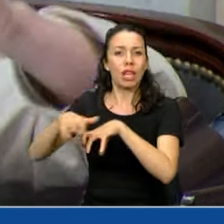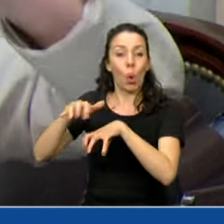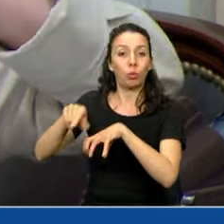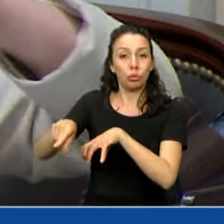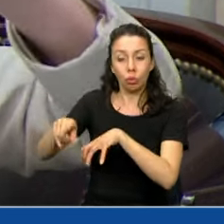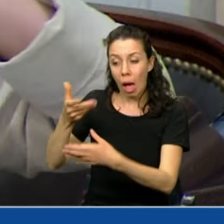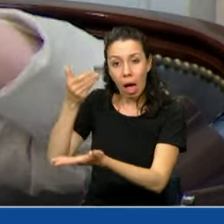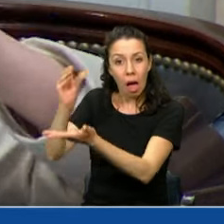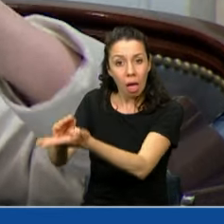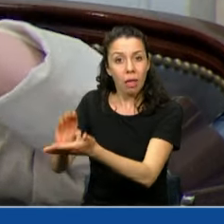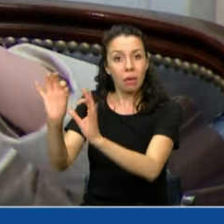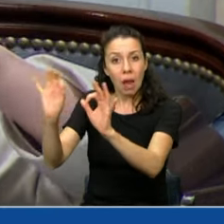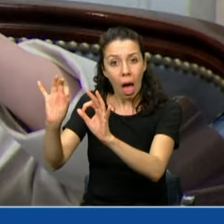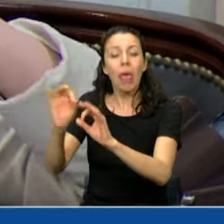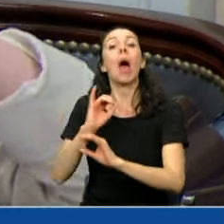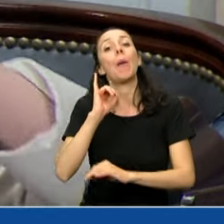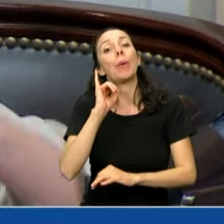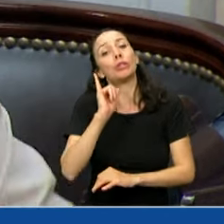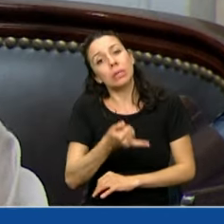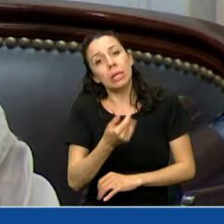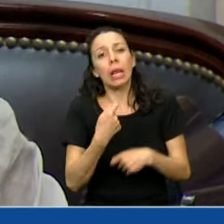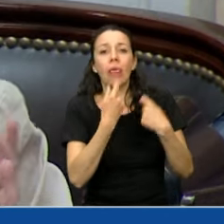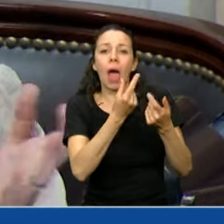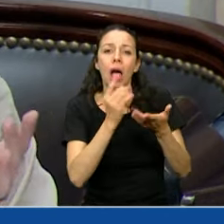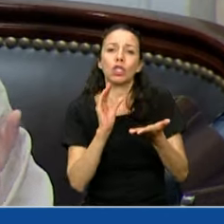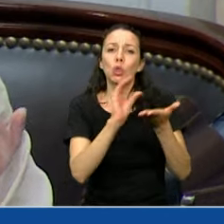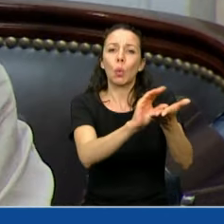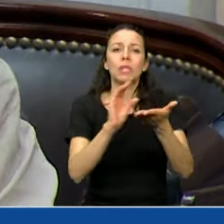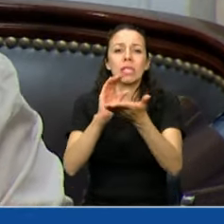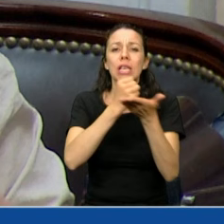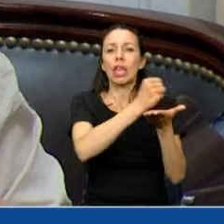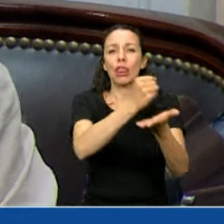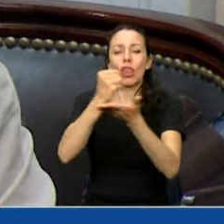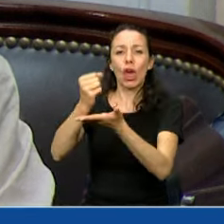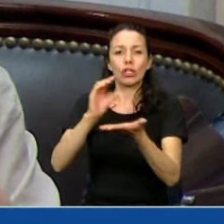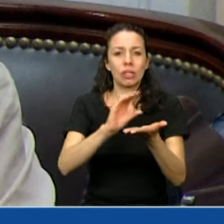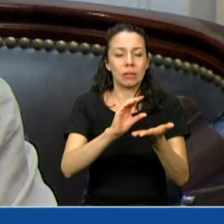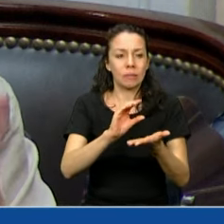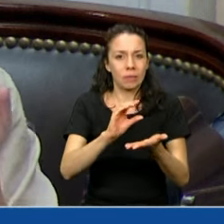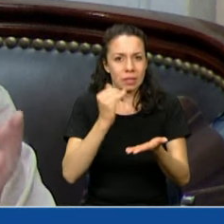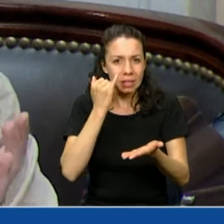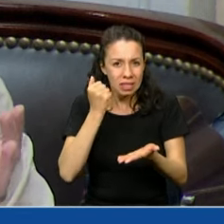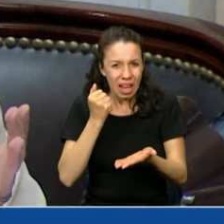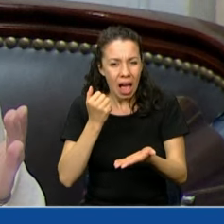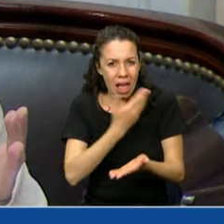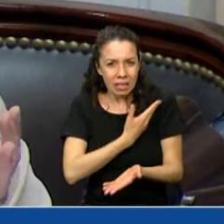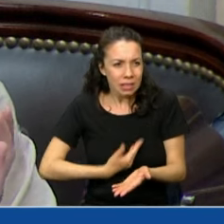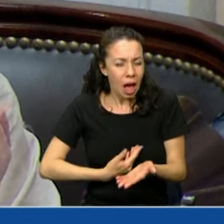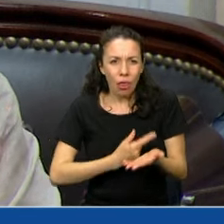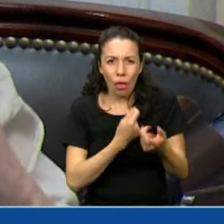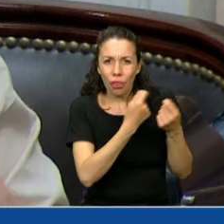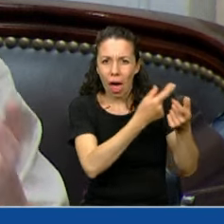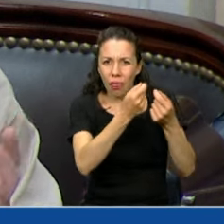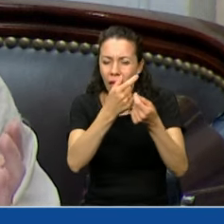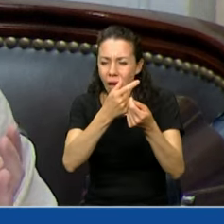le seguimos generando subsidios y asistencia a sectores que tiene una tasa de asistencia del estado muy alta